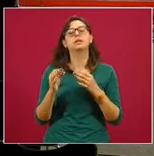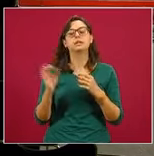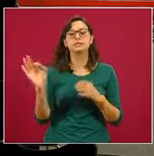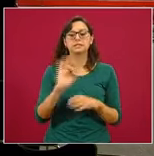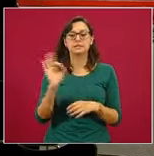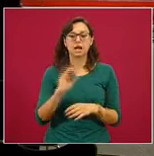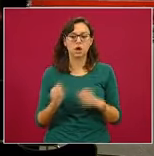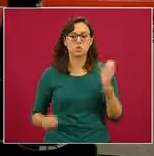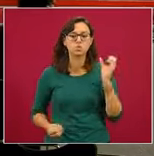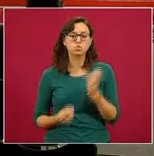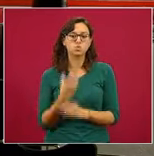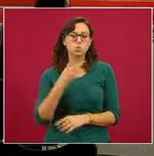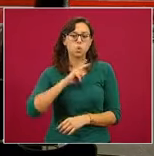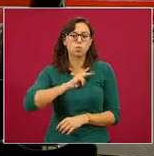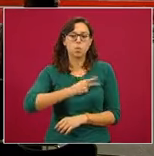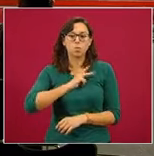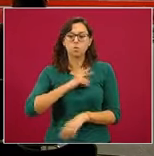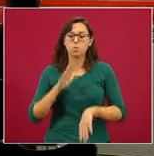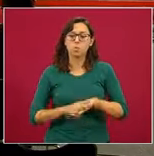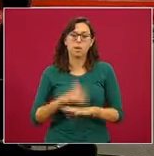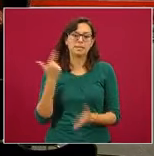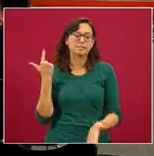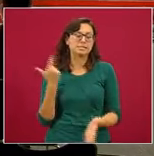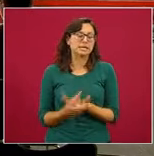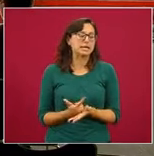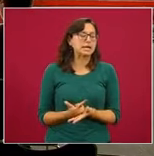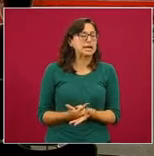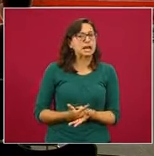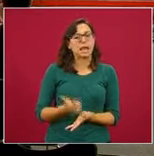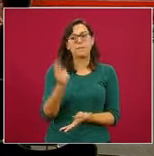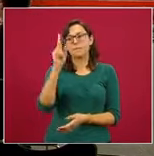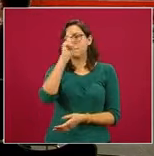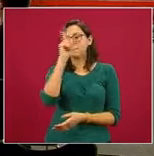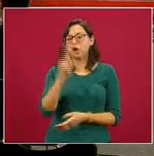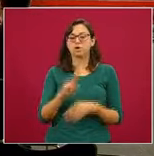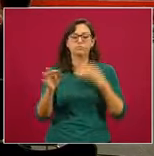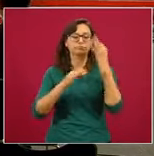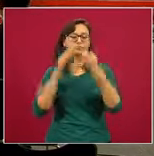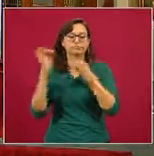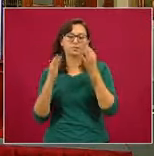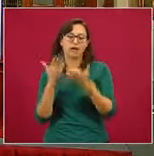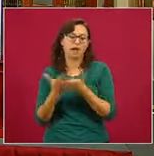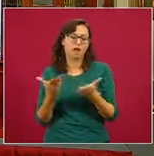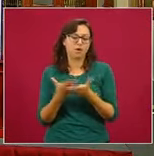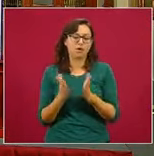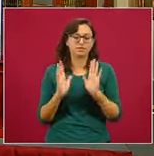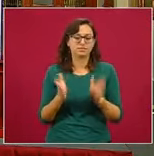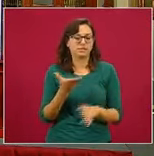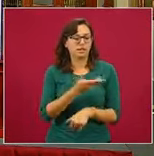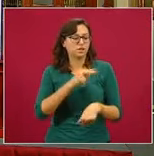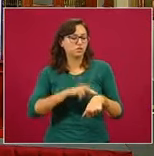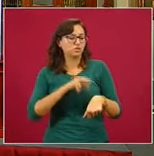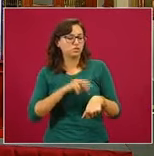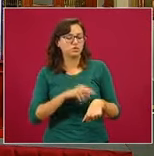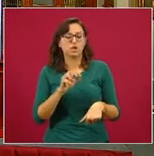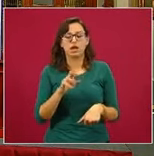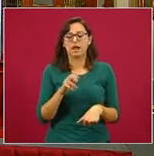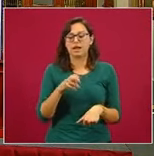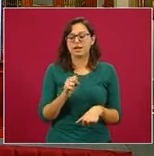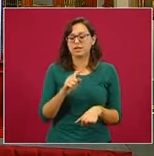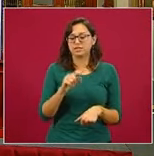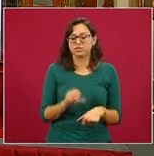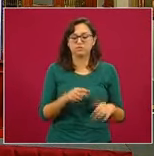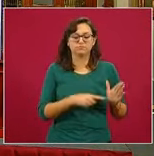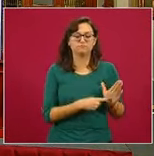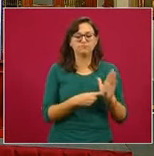mayor virulencia, es decir, la capacidad de causar enfermedad grave. La respuesta nos la acaba de dar el doctor Ernesto Ramírez, la teníamos